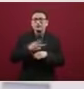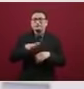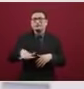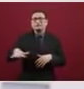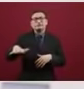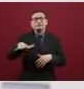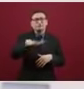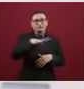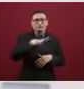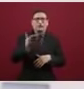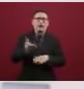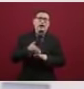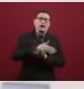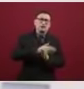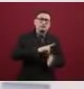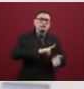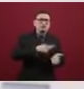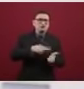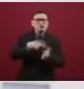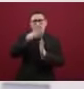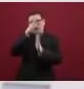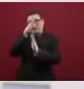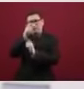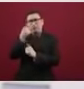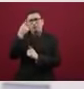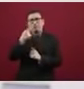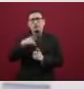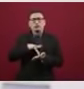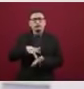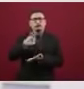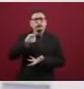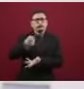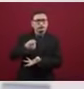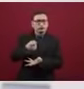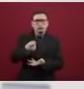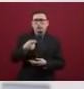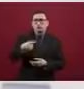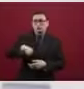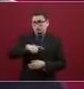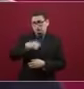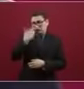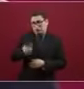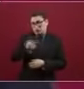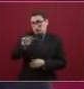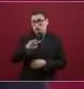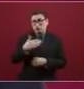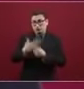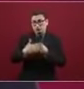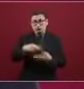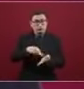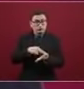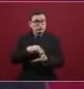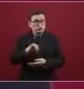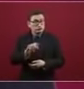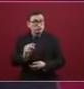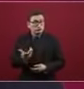tenía la firma de este compromiso para ese subsidio. Nos gustaría saber si se va a firmar pronto.